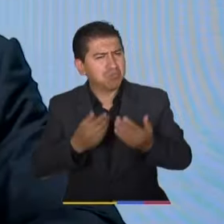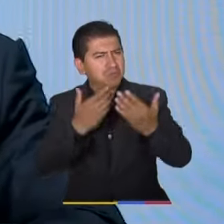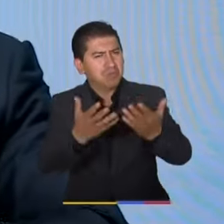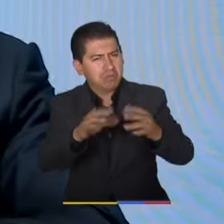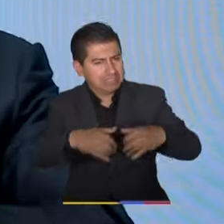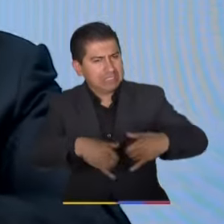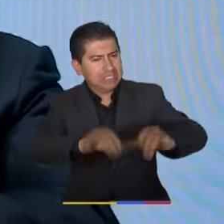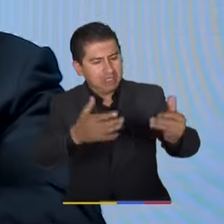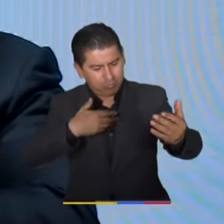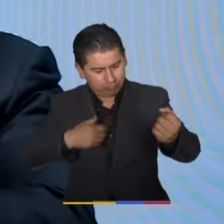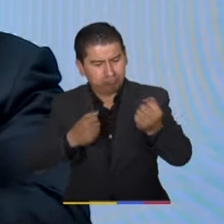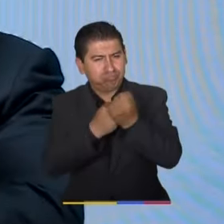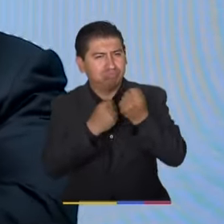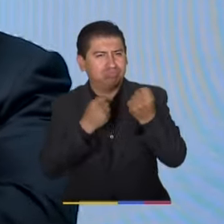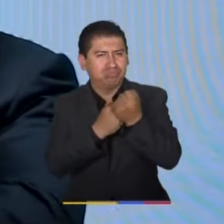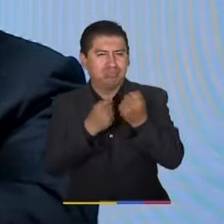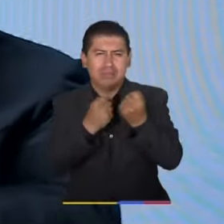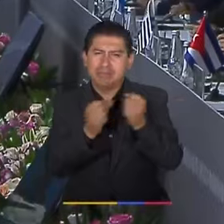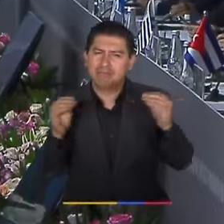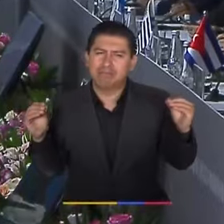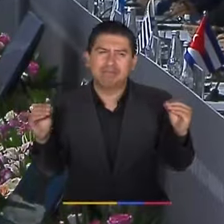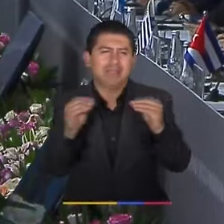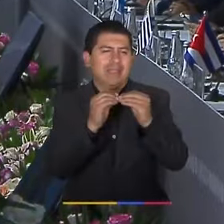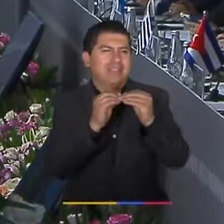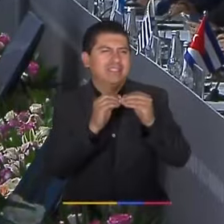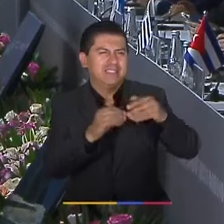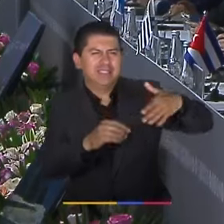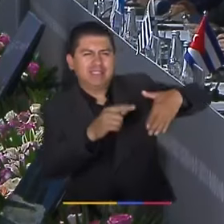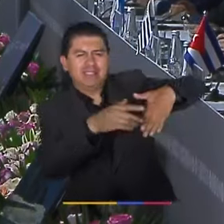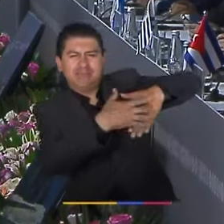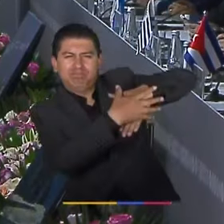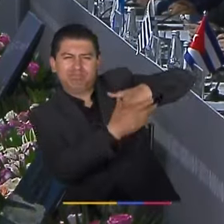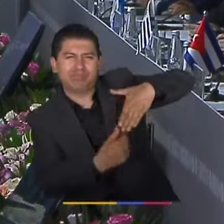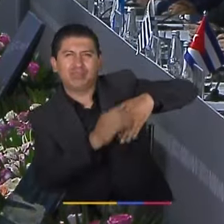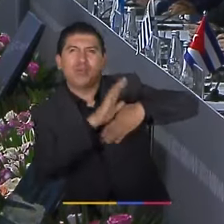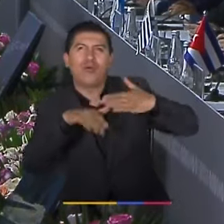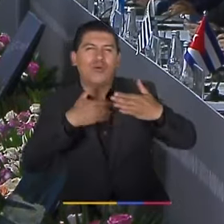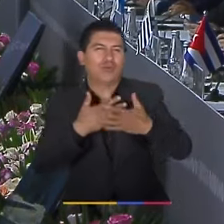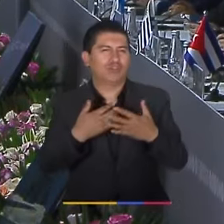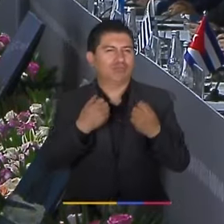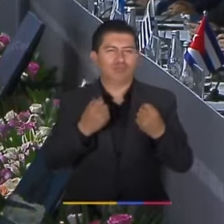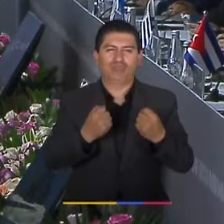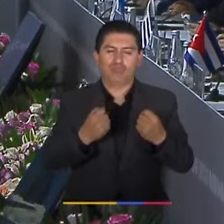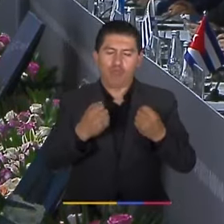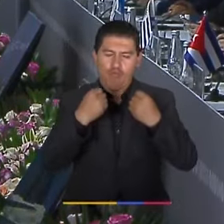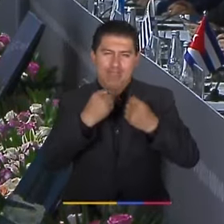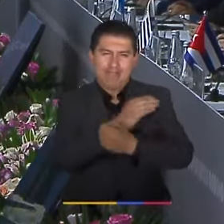en busca de la unidad y el fortalecimiento de la comunidad iberoamericana.